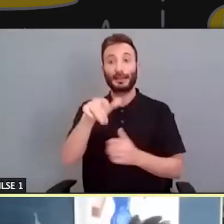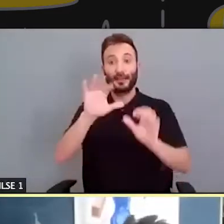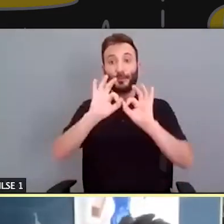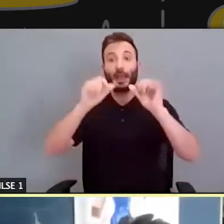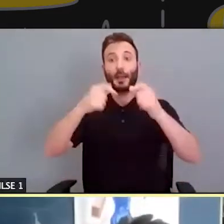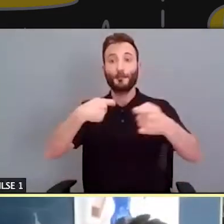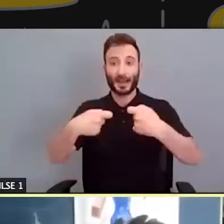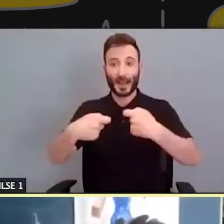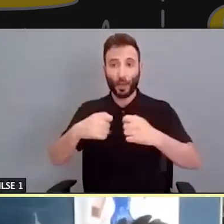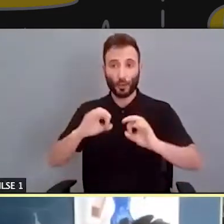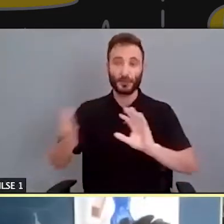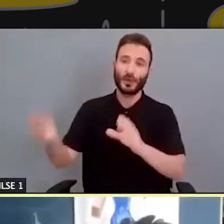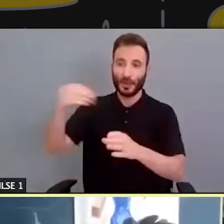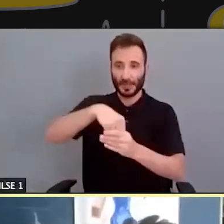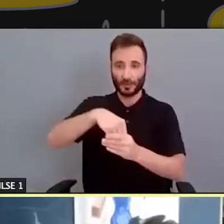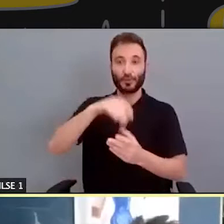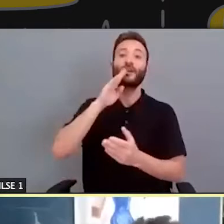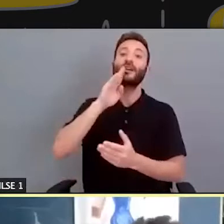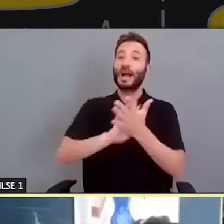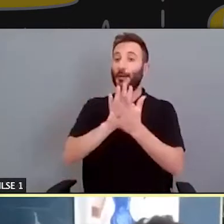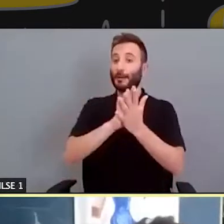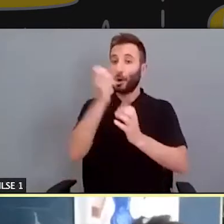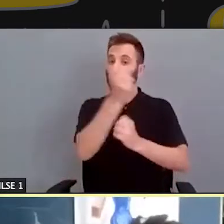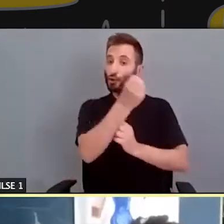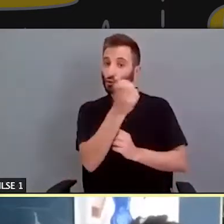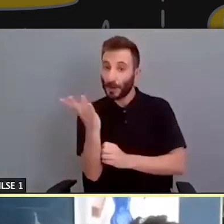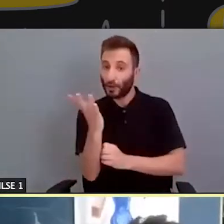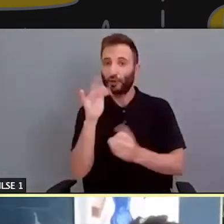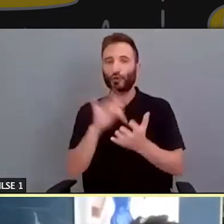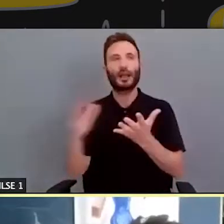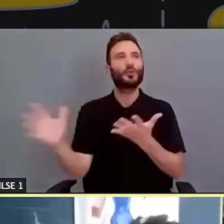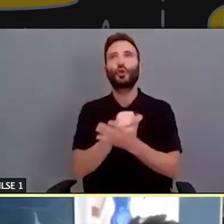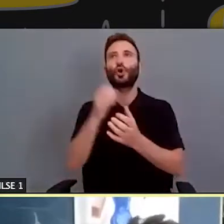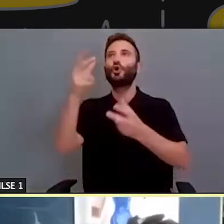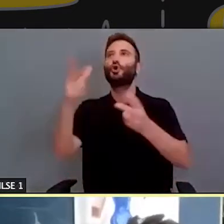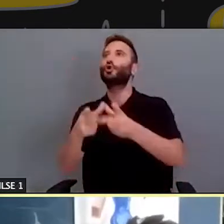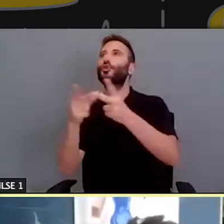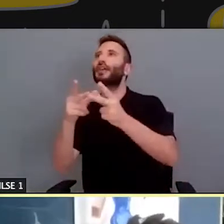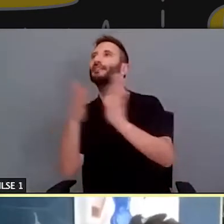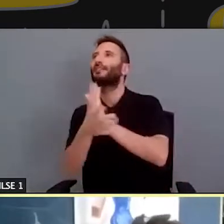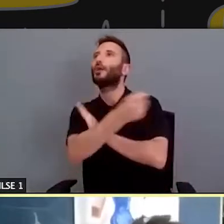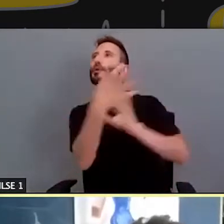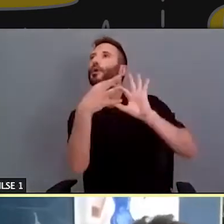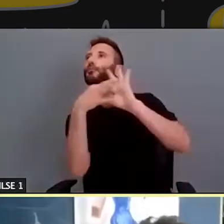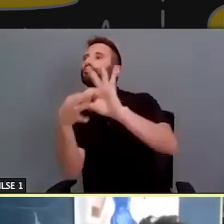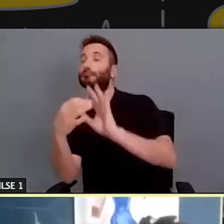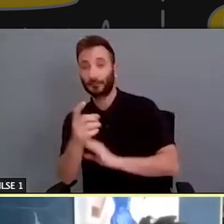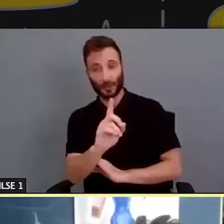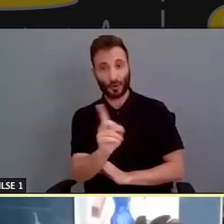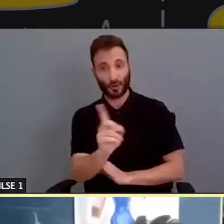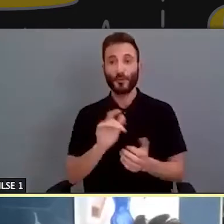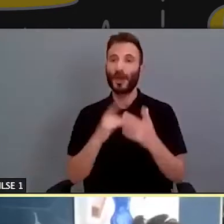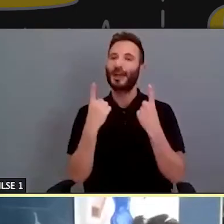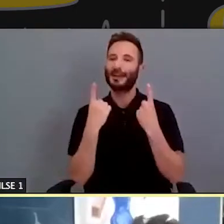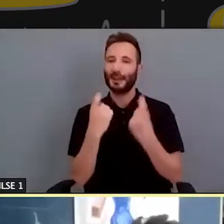los números, que claramente no se puede justificar toda la sociedad con los números, pero cuando hace falta invertir dinero,